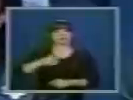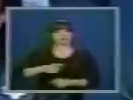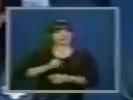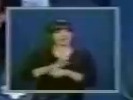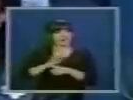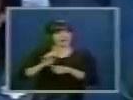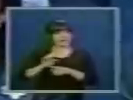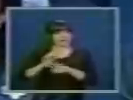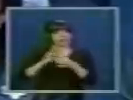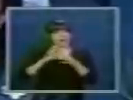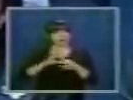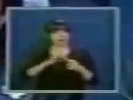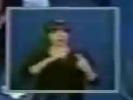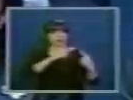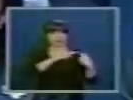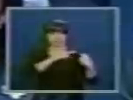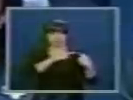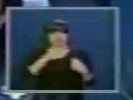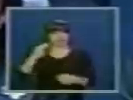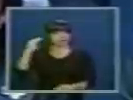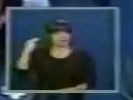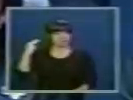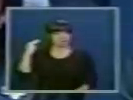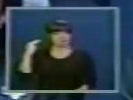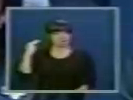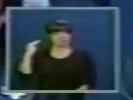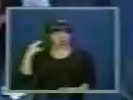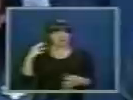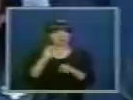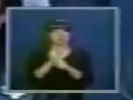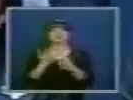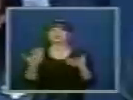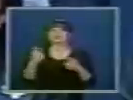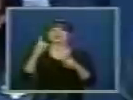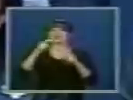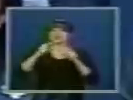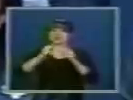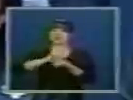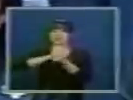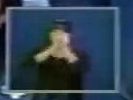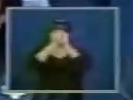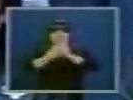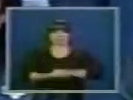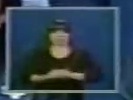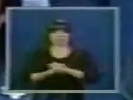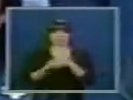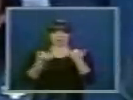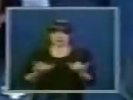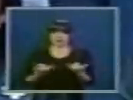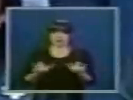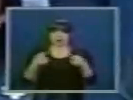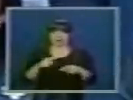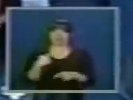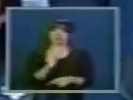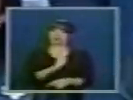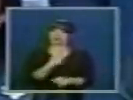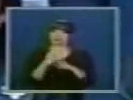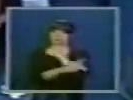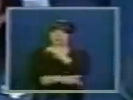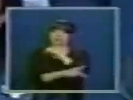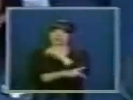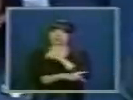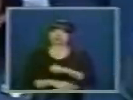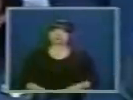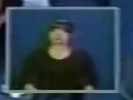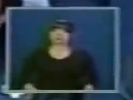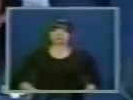por responsabilidad histórica. Debemos revertir el estado de cosas en que se encuentra nuestro país.